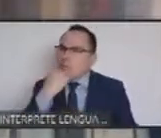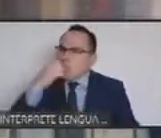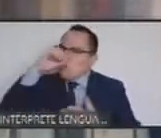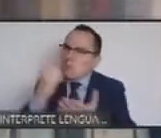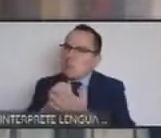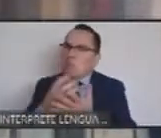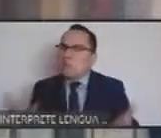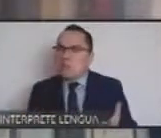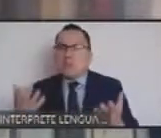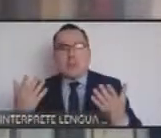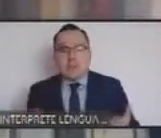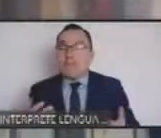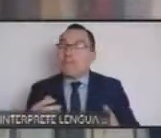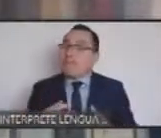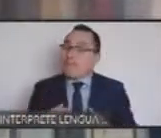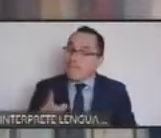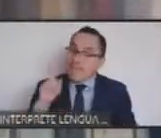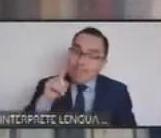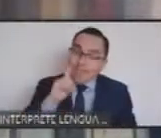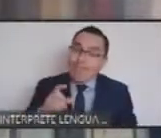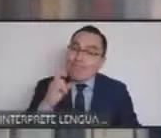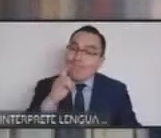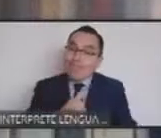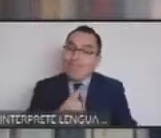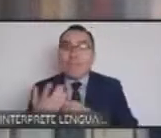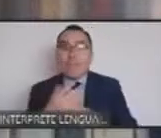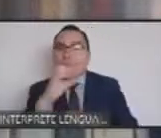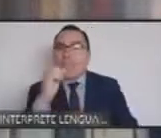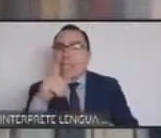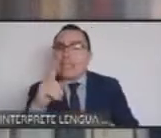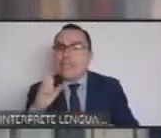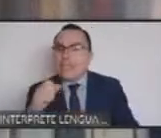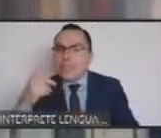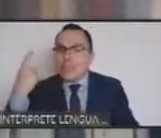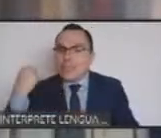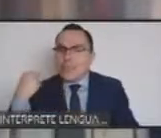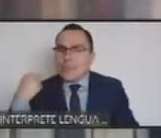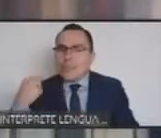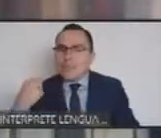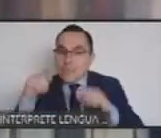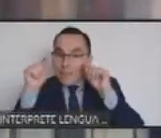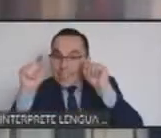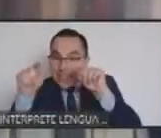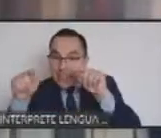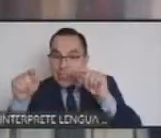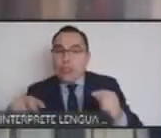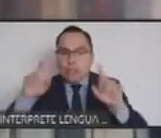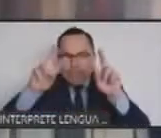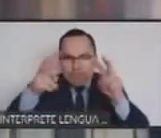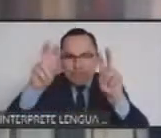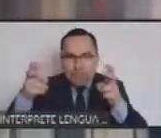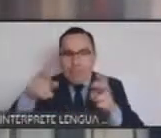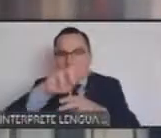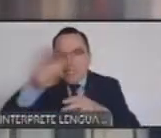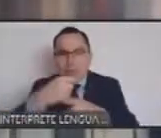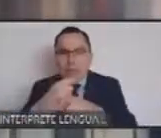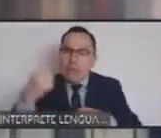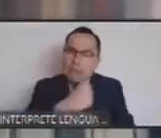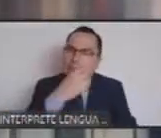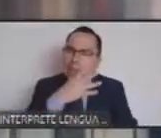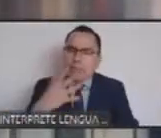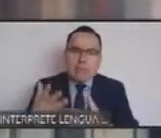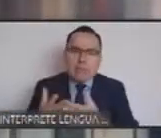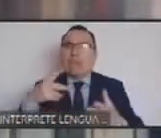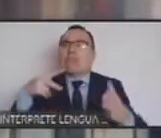excepciones notables, el caso Brasil con el caso Odebrecht y Lavallato es uno de ellos, pero en general va a haber esa frustración, y ese es un tema